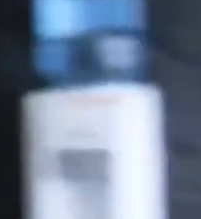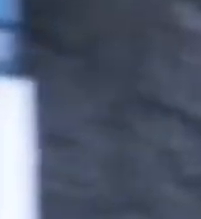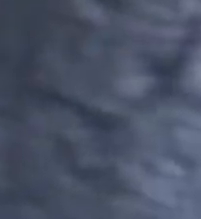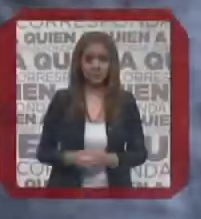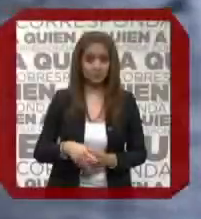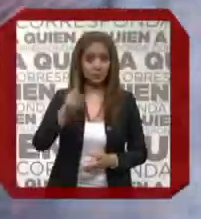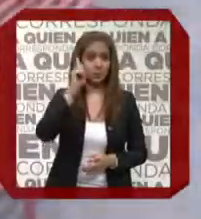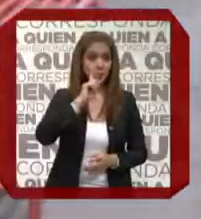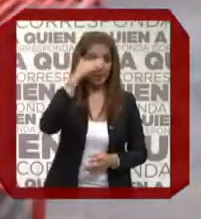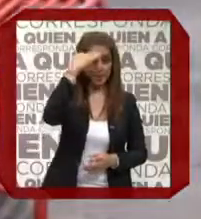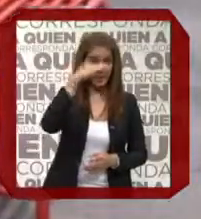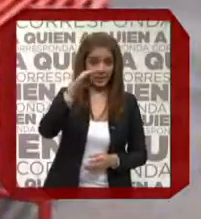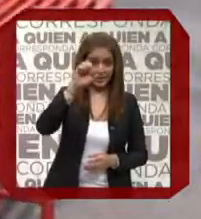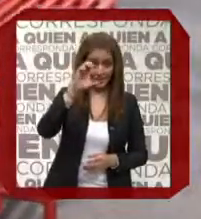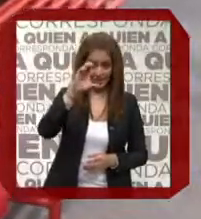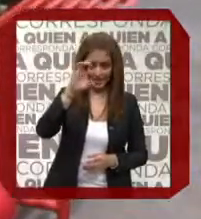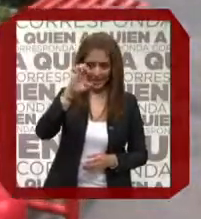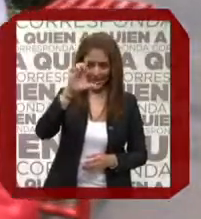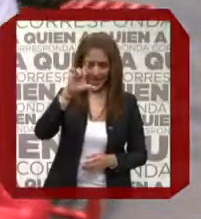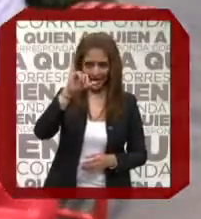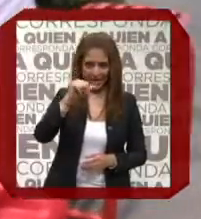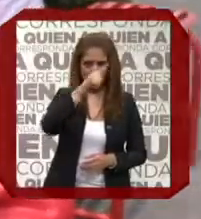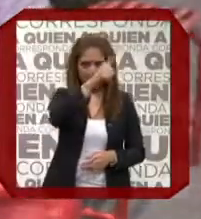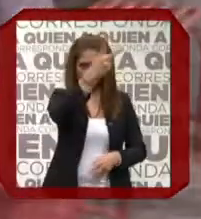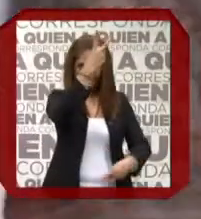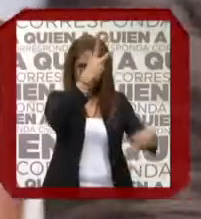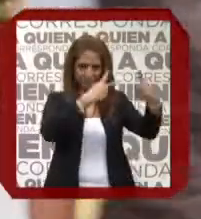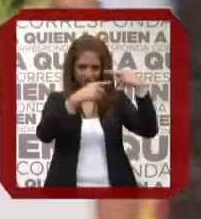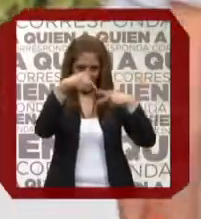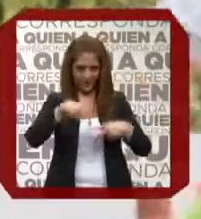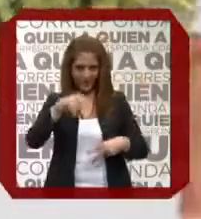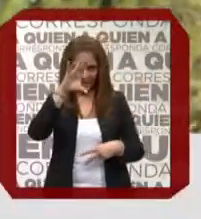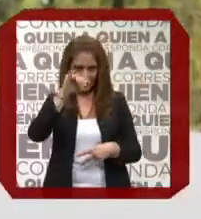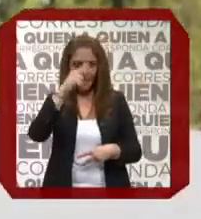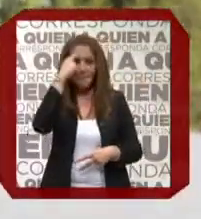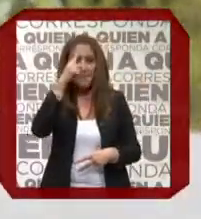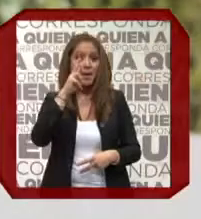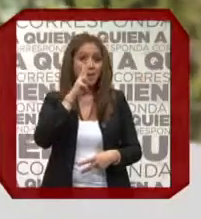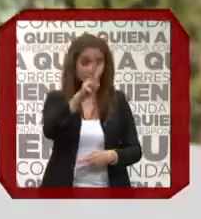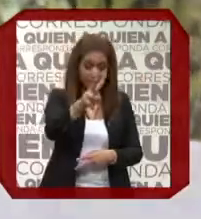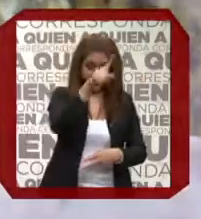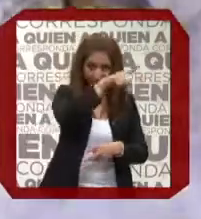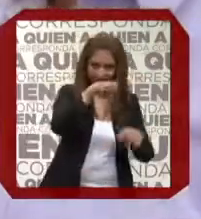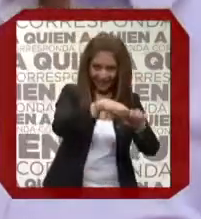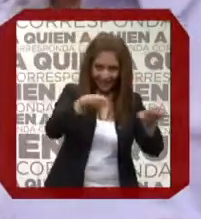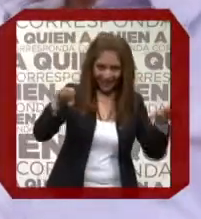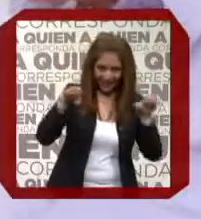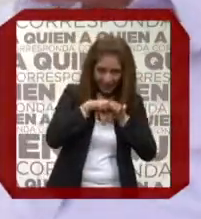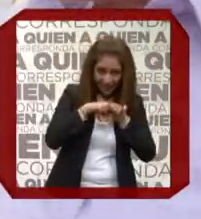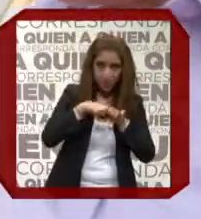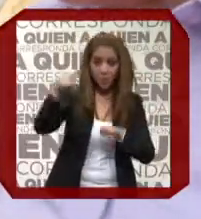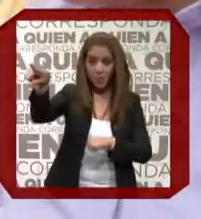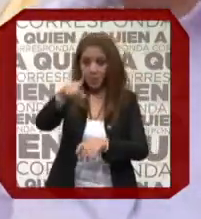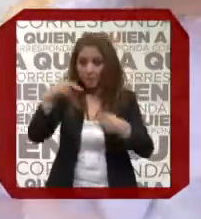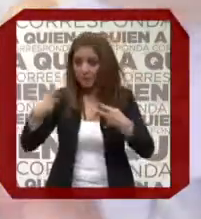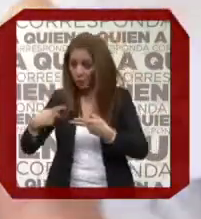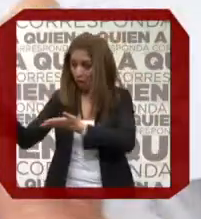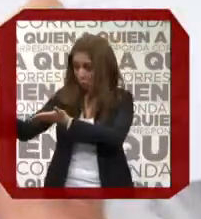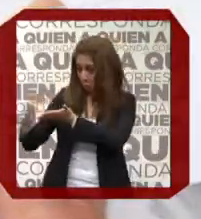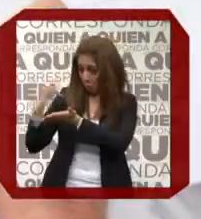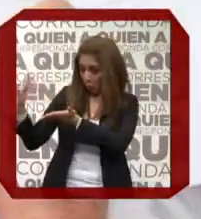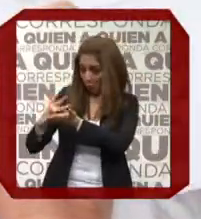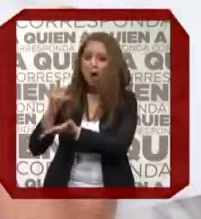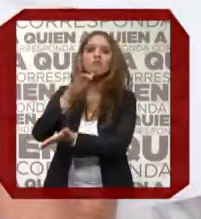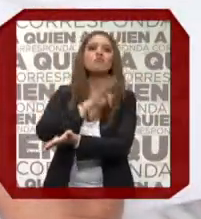la señora celia carlón llegó a casetas de atención buscando al equipo de a quien corresponda gracias a los donativos de muchos amigos del programa es que tenemos la